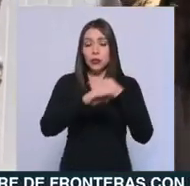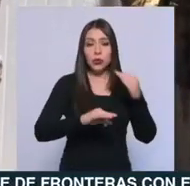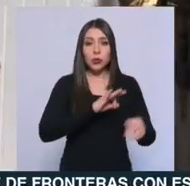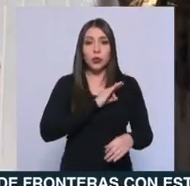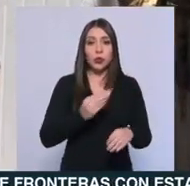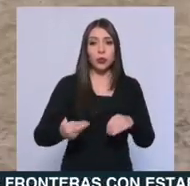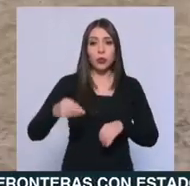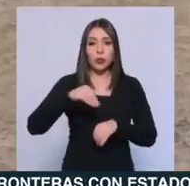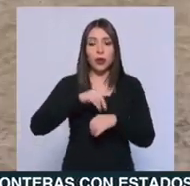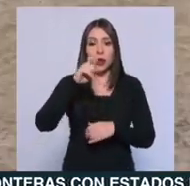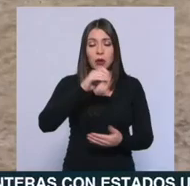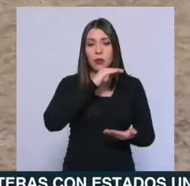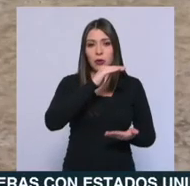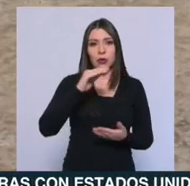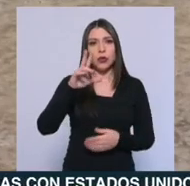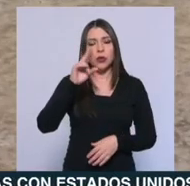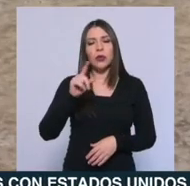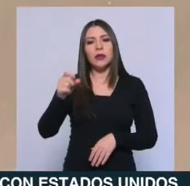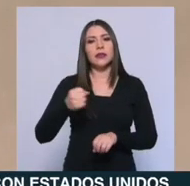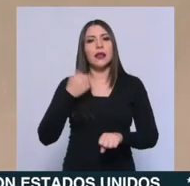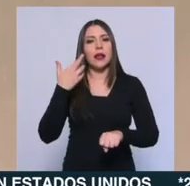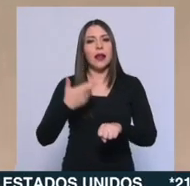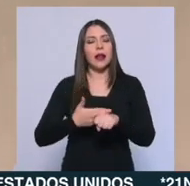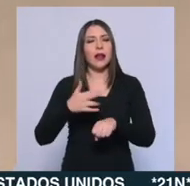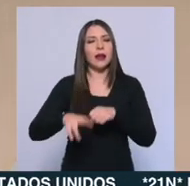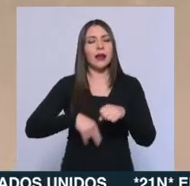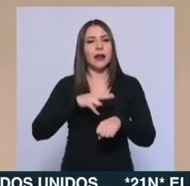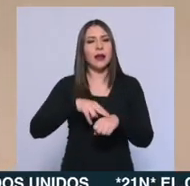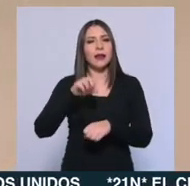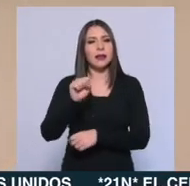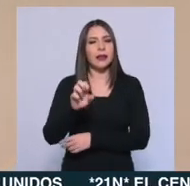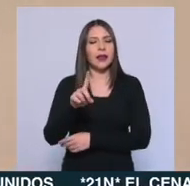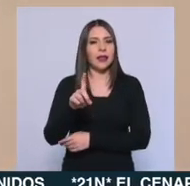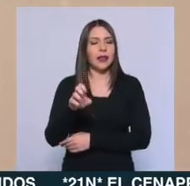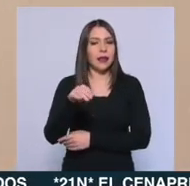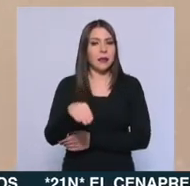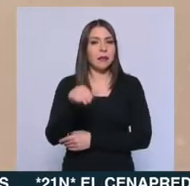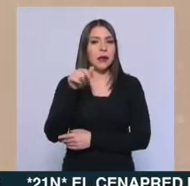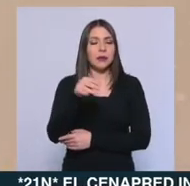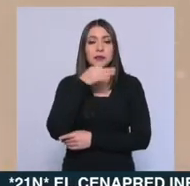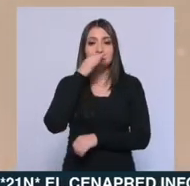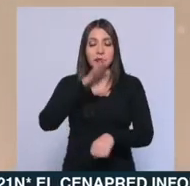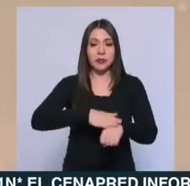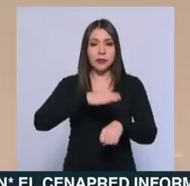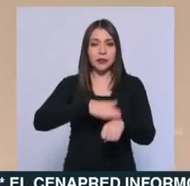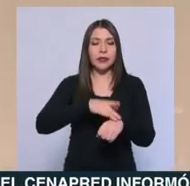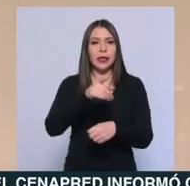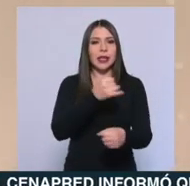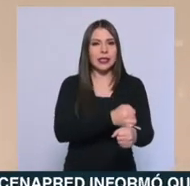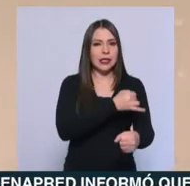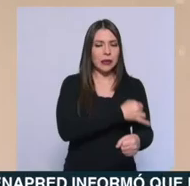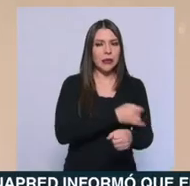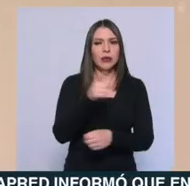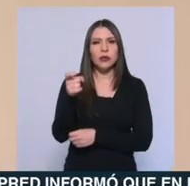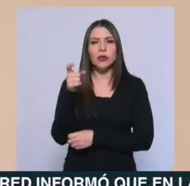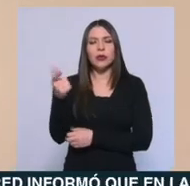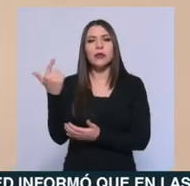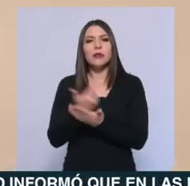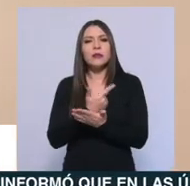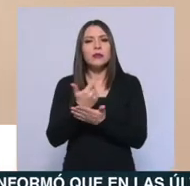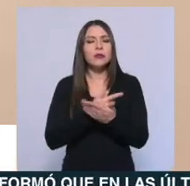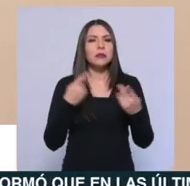del sistema, la Secretaría del Medio Ambiente indicó que en Iztapalapa y Xochimilco el censo realizado arrojó la posibilidad